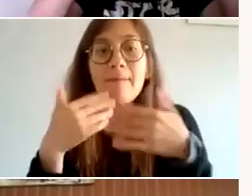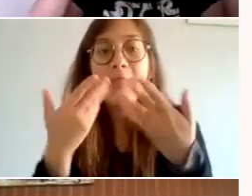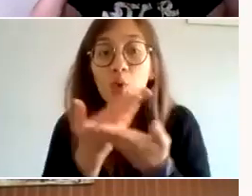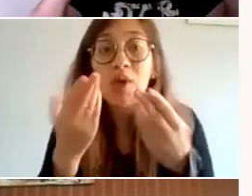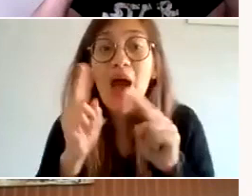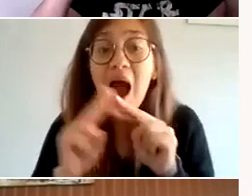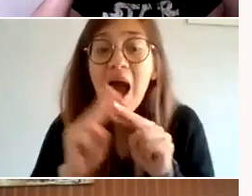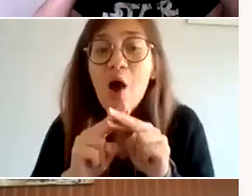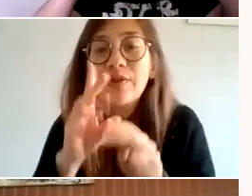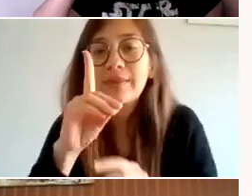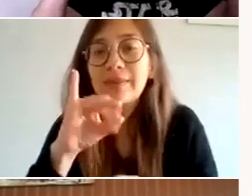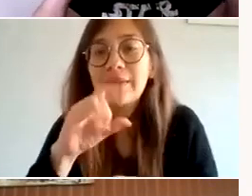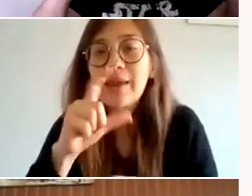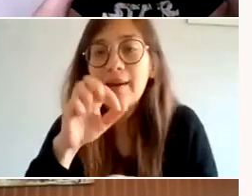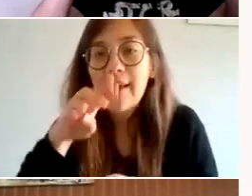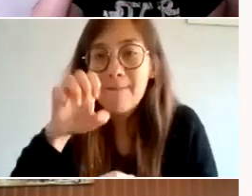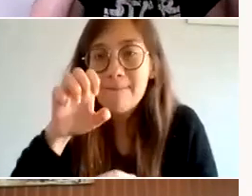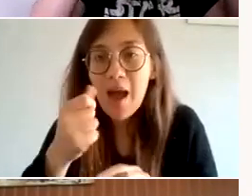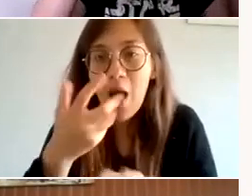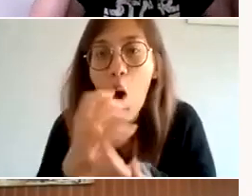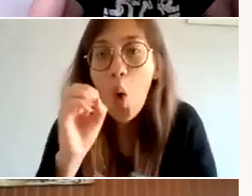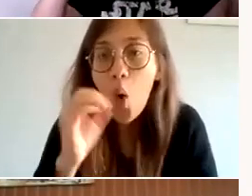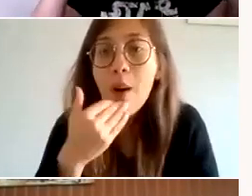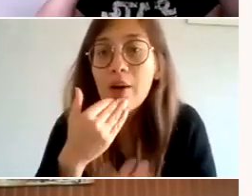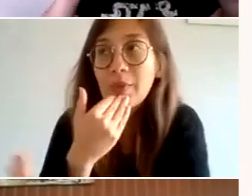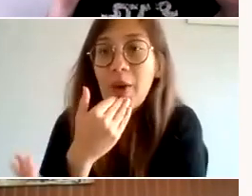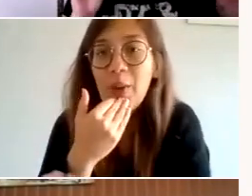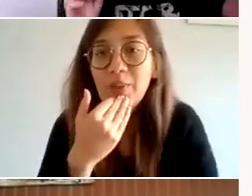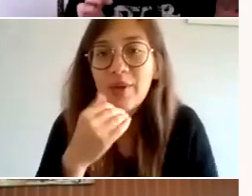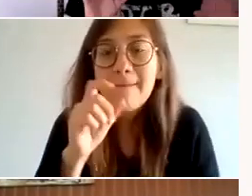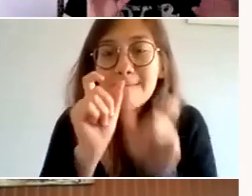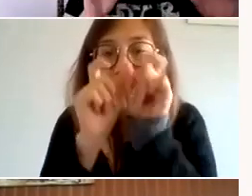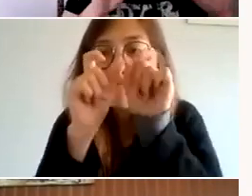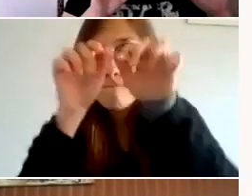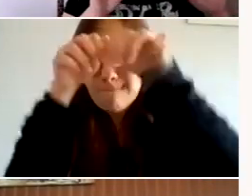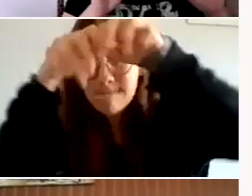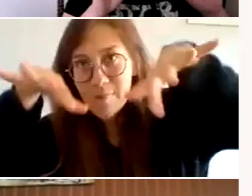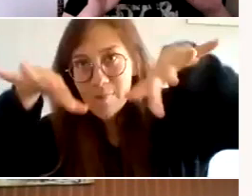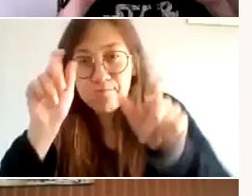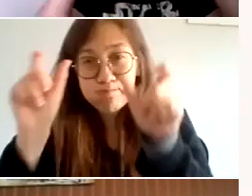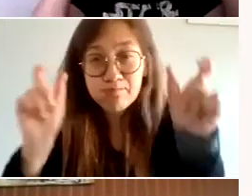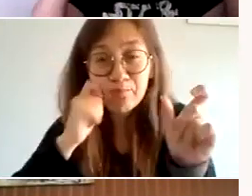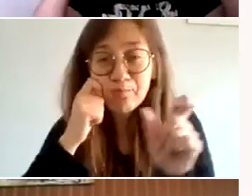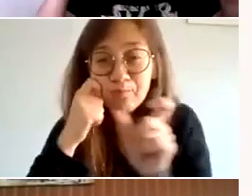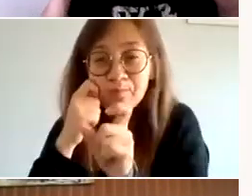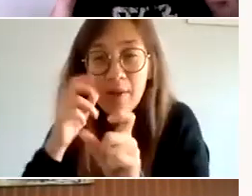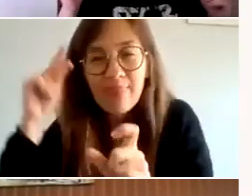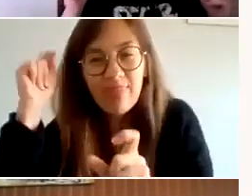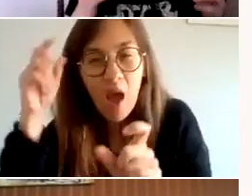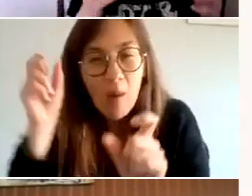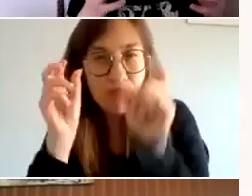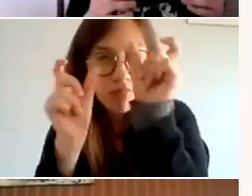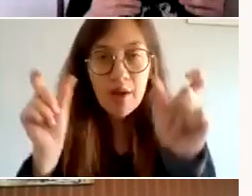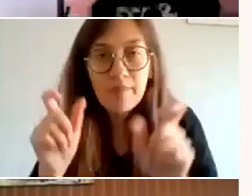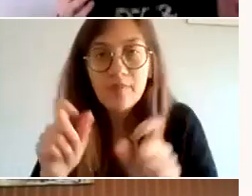un diagrama, un mapa de ideas, donde me expliquen cuáles son las personas que se involucran en el